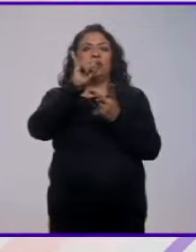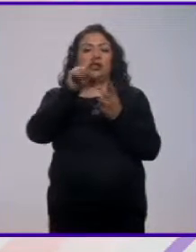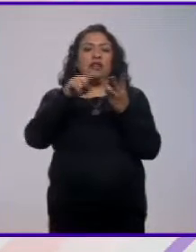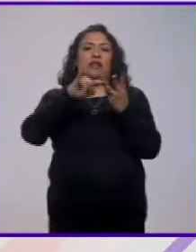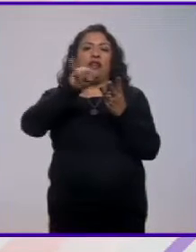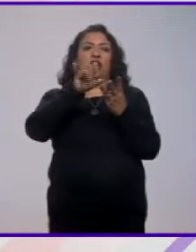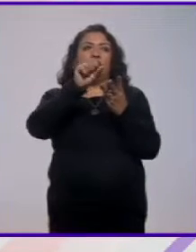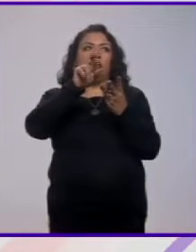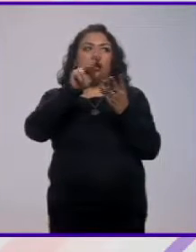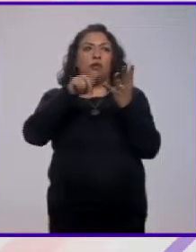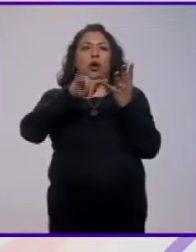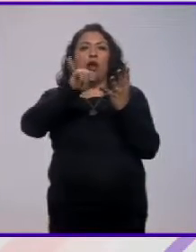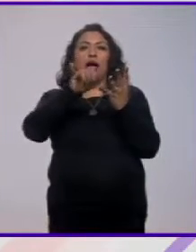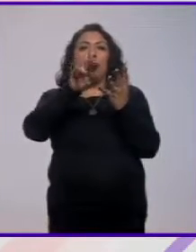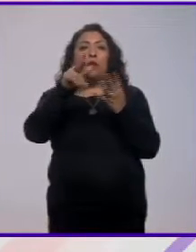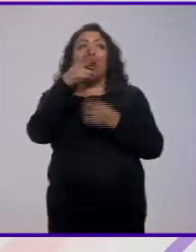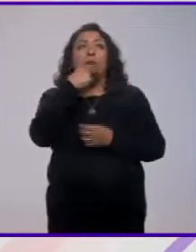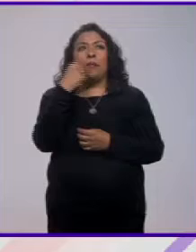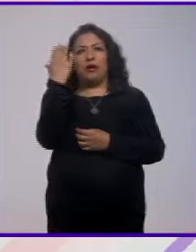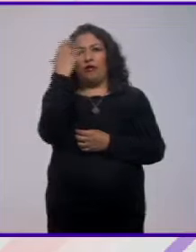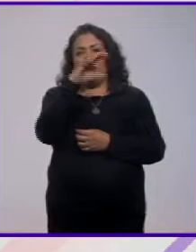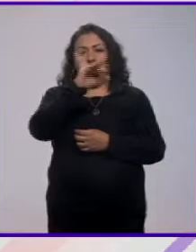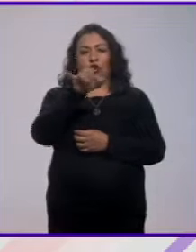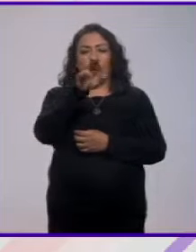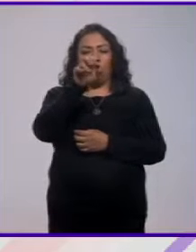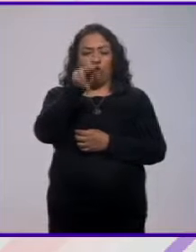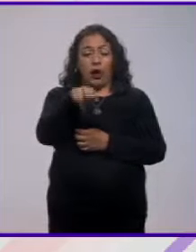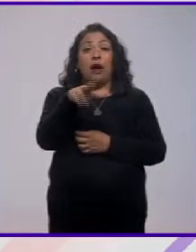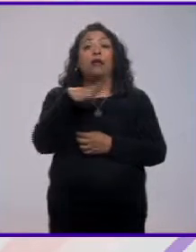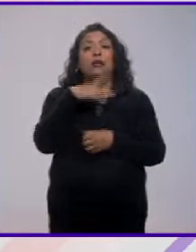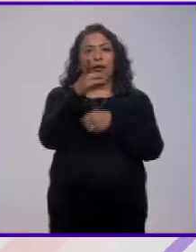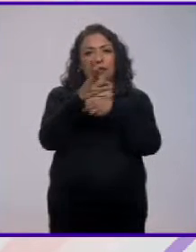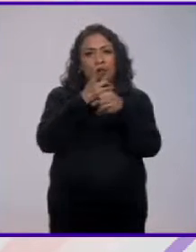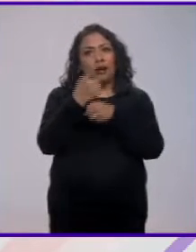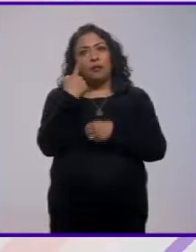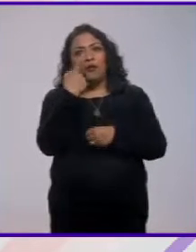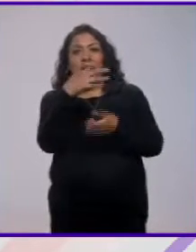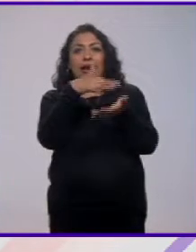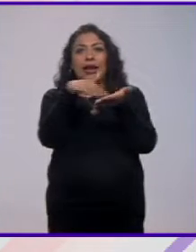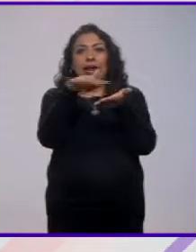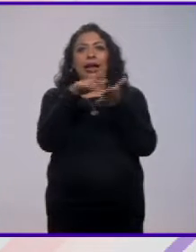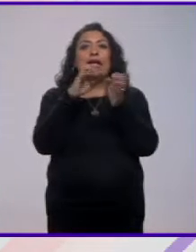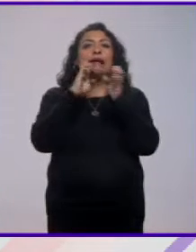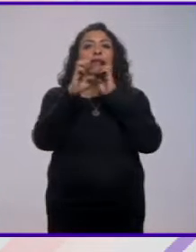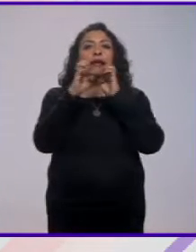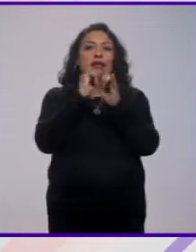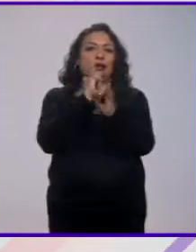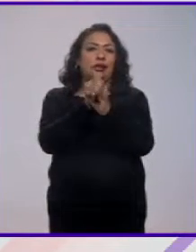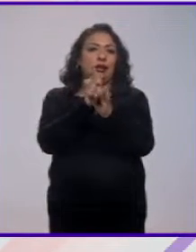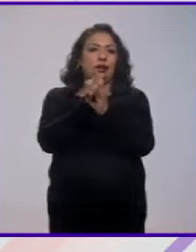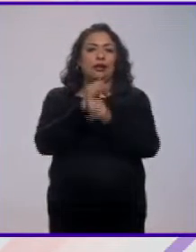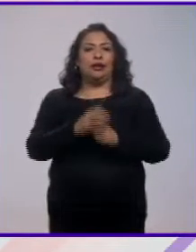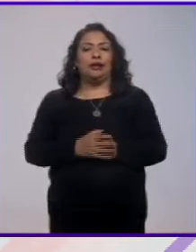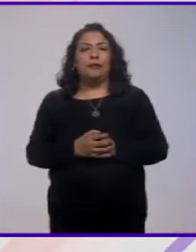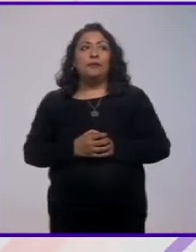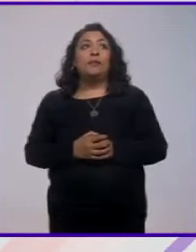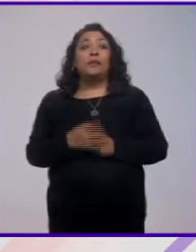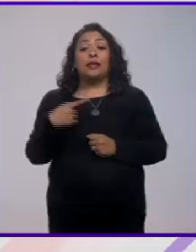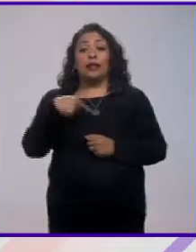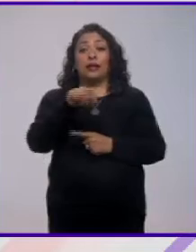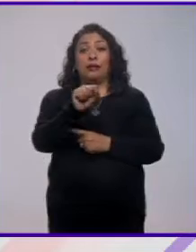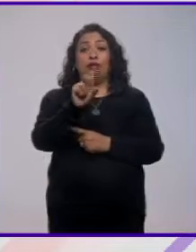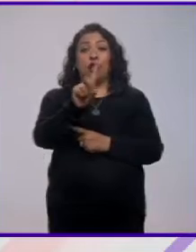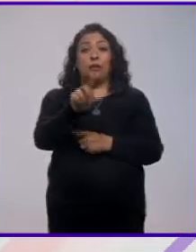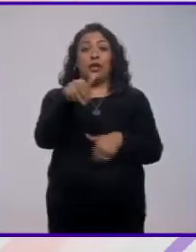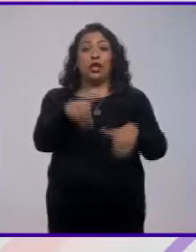Ripoll, Hartmut Rosa y el fotógrafo Joan Fontcuberta. Te invitamos a ver y a leer estas entrevistas en nuestra página. Este fin de